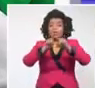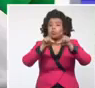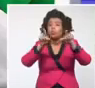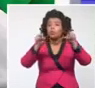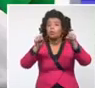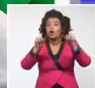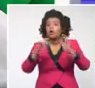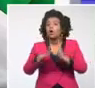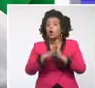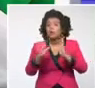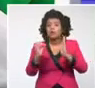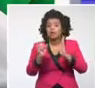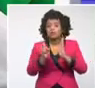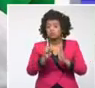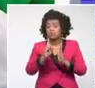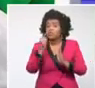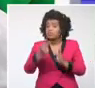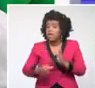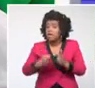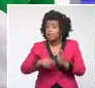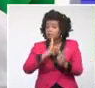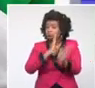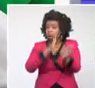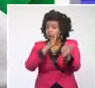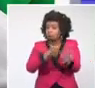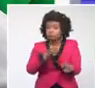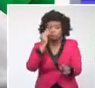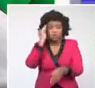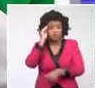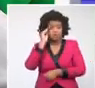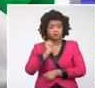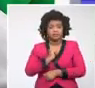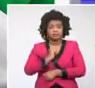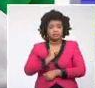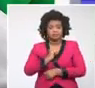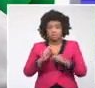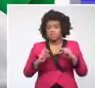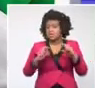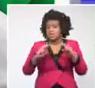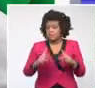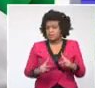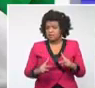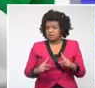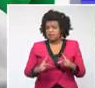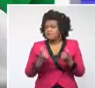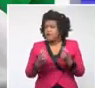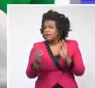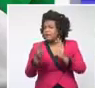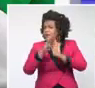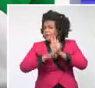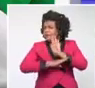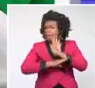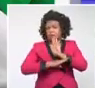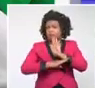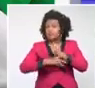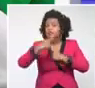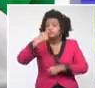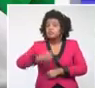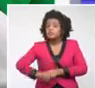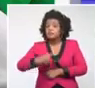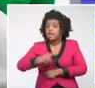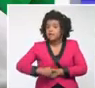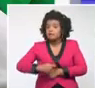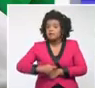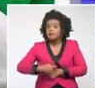Reiteramos, no es hacer nuevas medidas, es realmente cumplimentar las que están